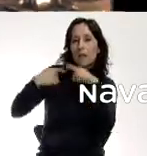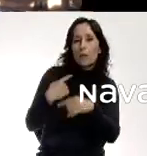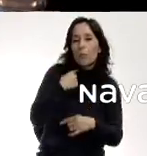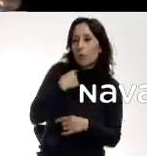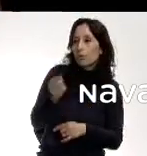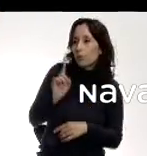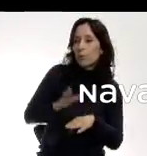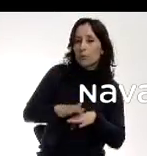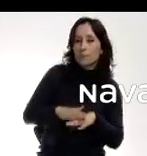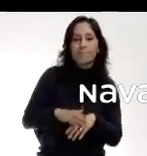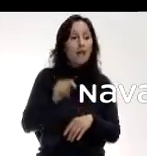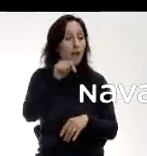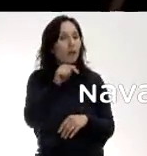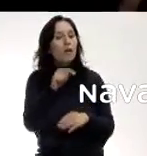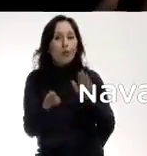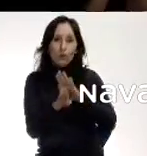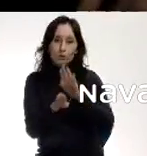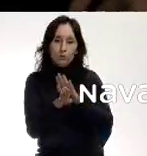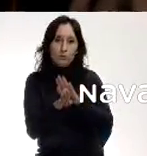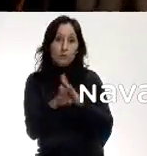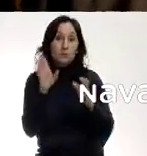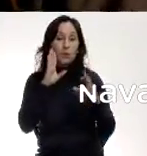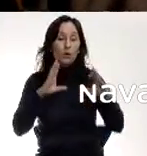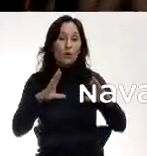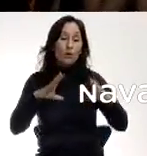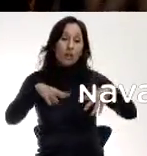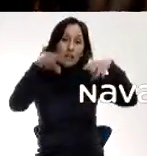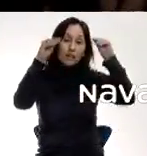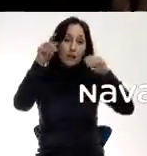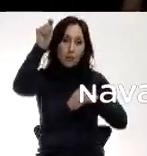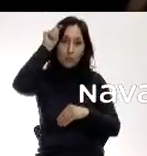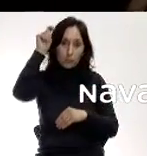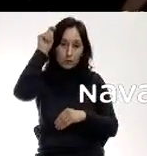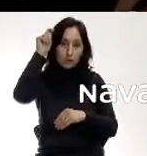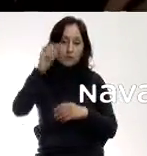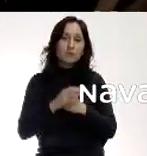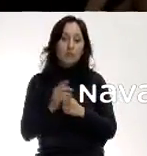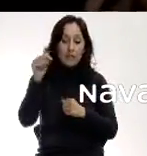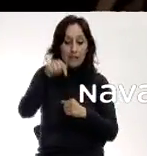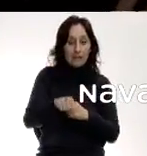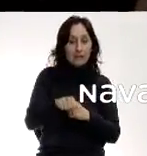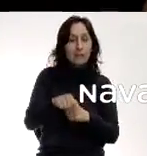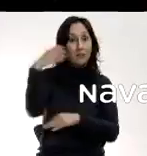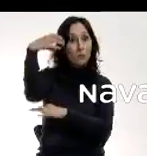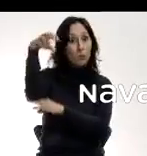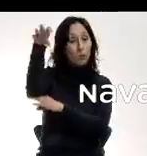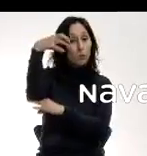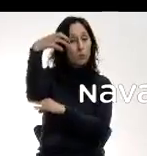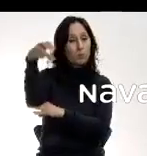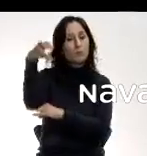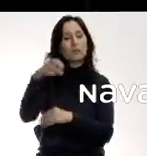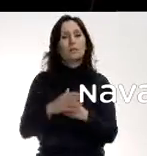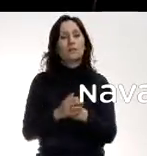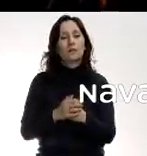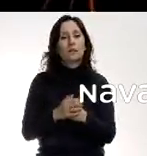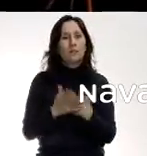mantiene. Aquí junto con la Catedral de Pamplona son de los sitios, los 2 campanarios donde se toca mayor número de veces,